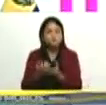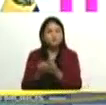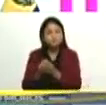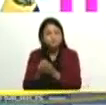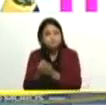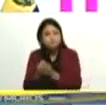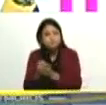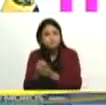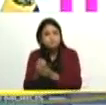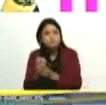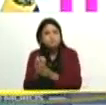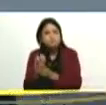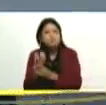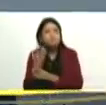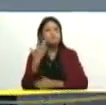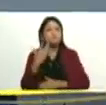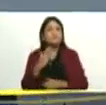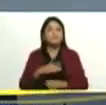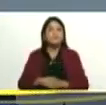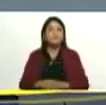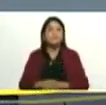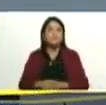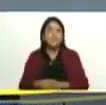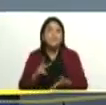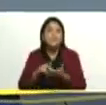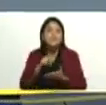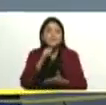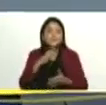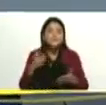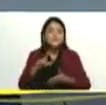Caribe ya es parte de ese nuevo mundo.